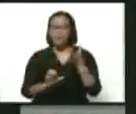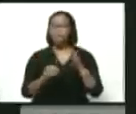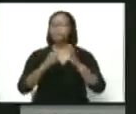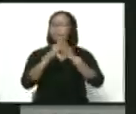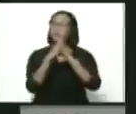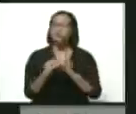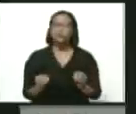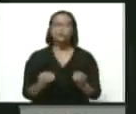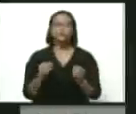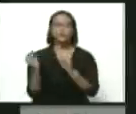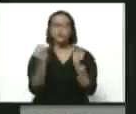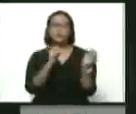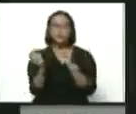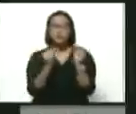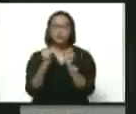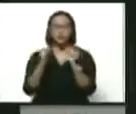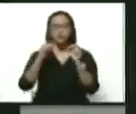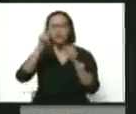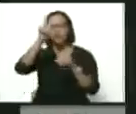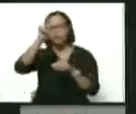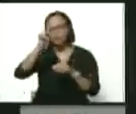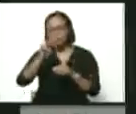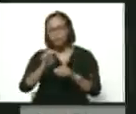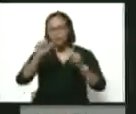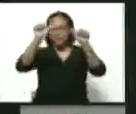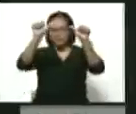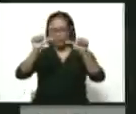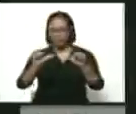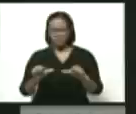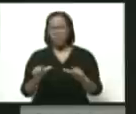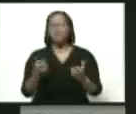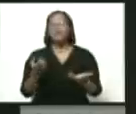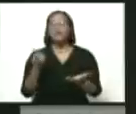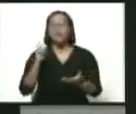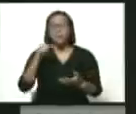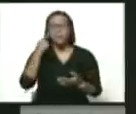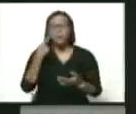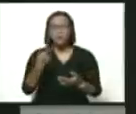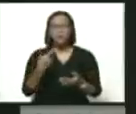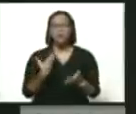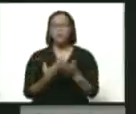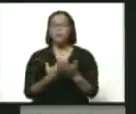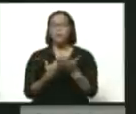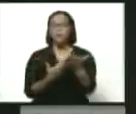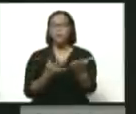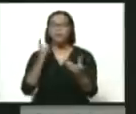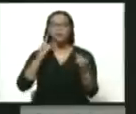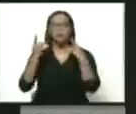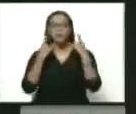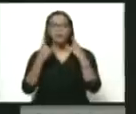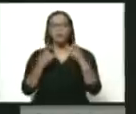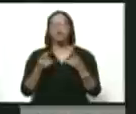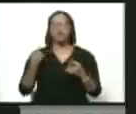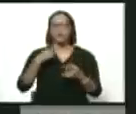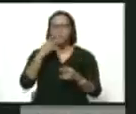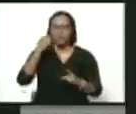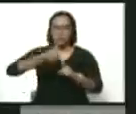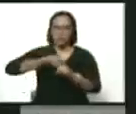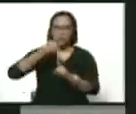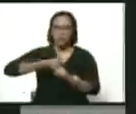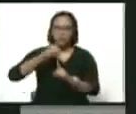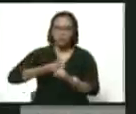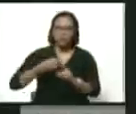discutirlo, revisarlo y sobre todo hacerle aportes de acción. Lo que tiene que ver con la lucha contra